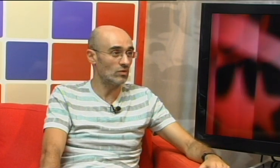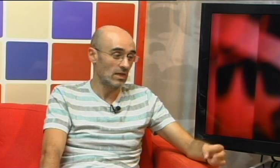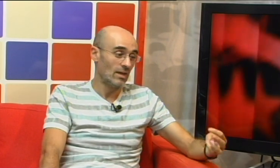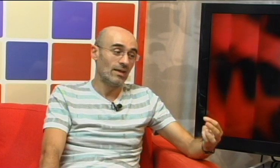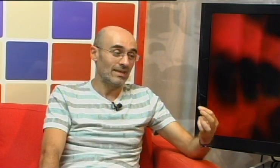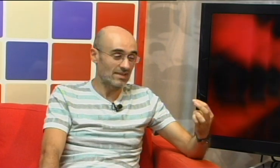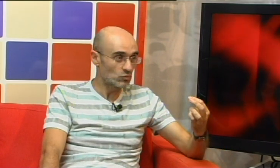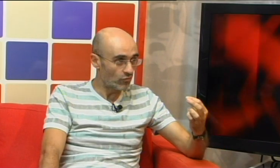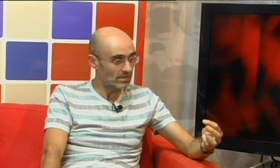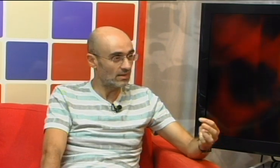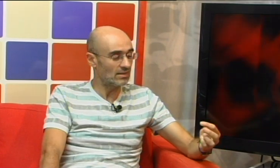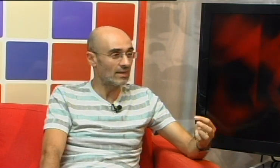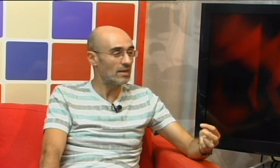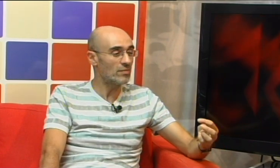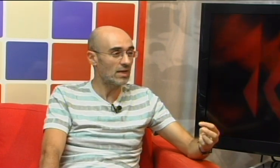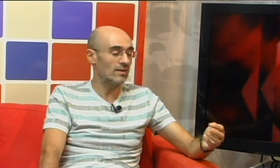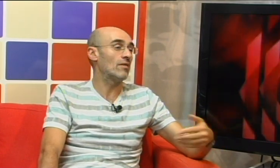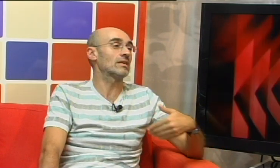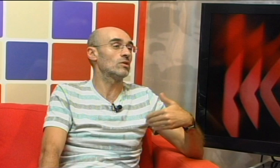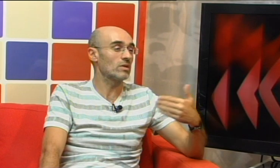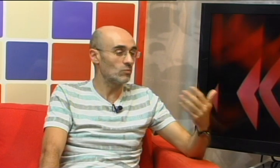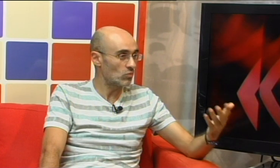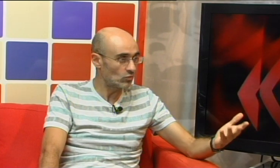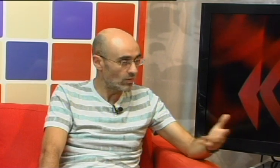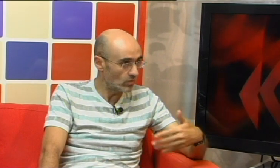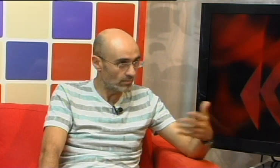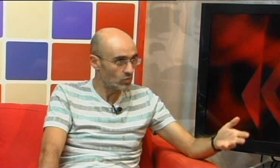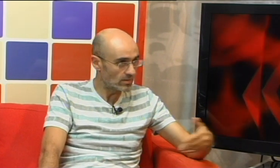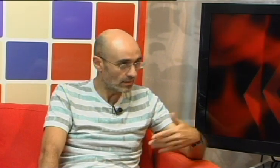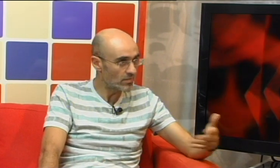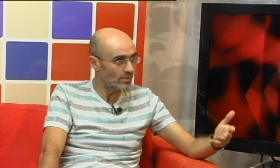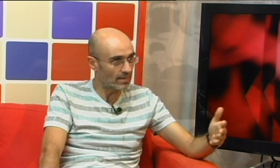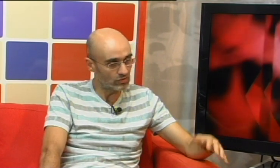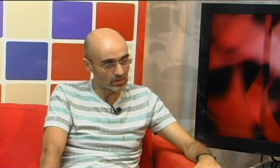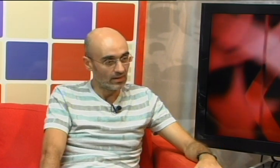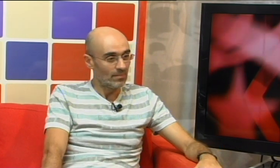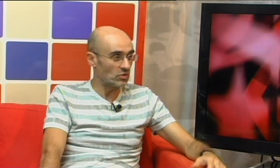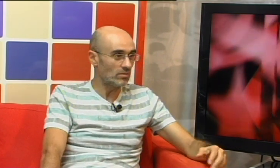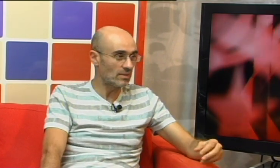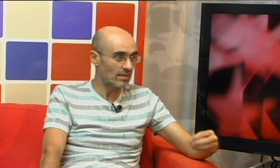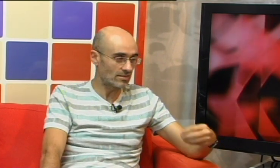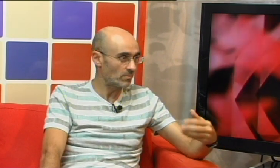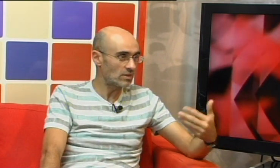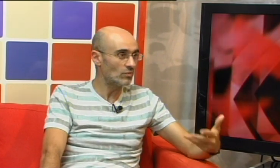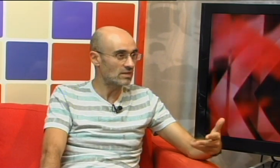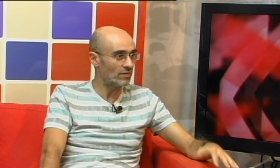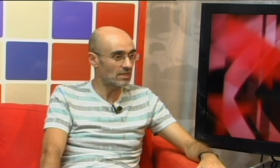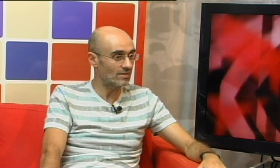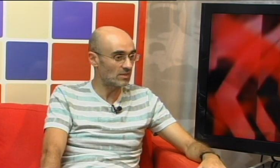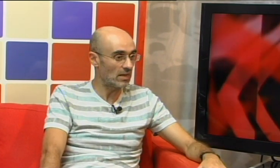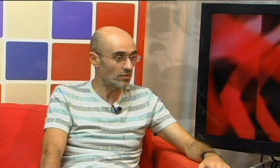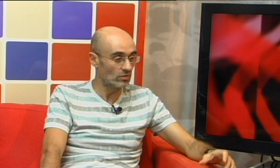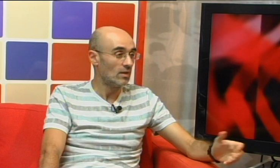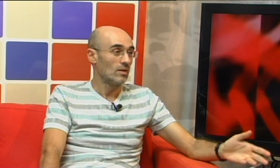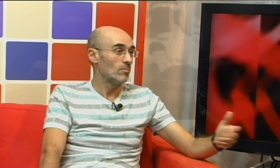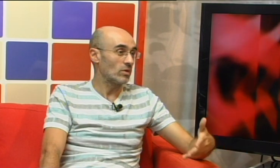eeuu está en su fase de decadencia la fase no sabemos cuánto va a durar pueden ser 15-20 años pero es evidente que esa expresión de esa fase